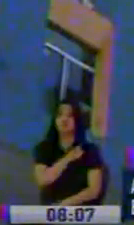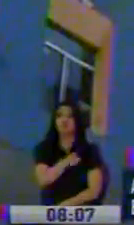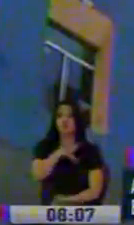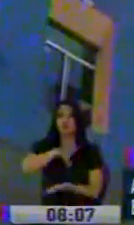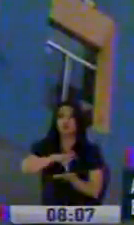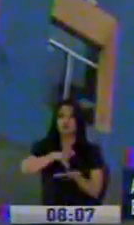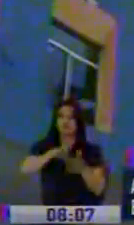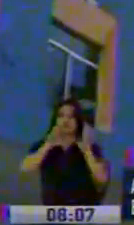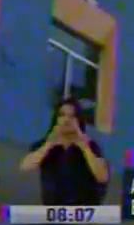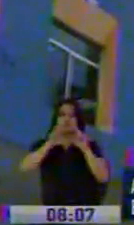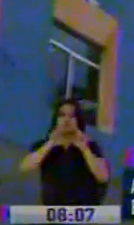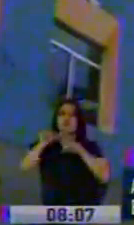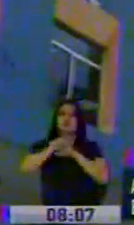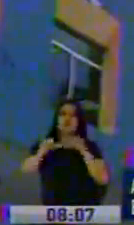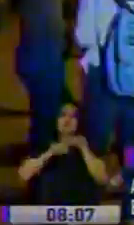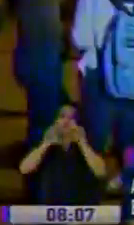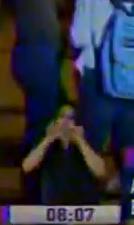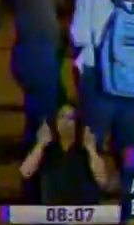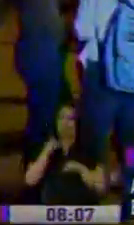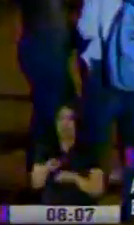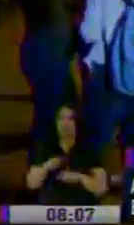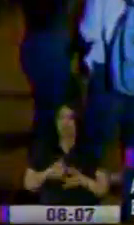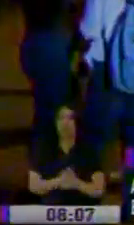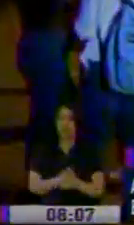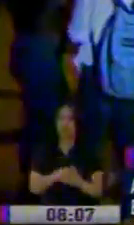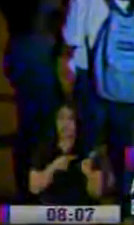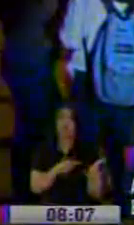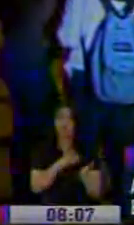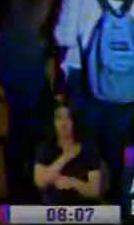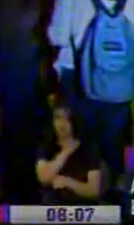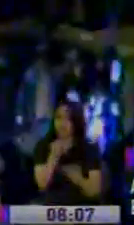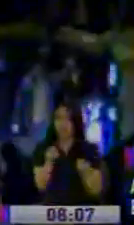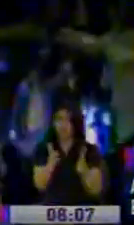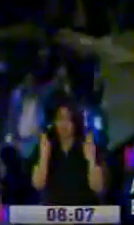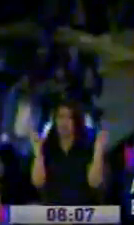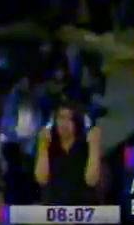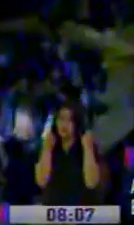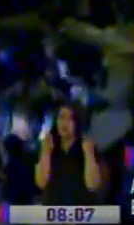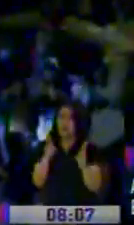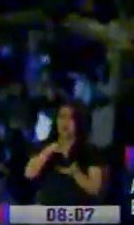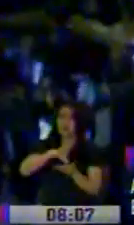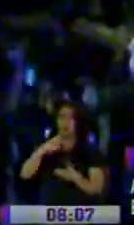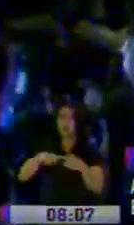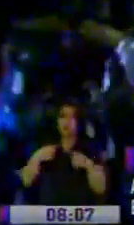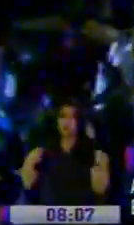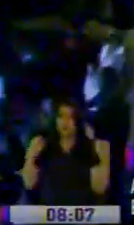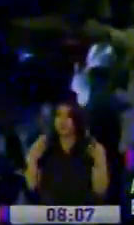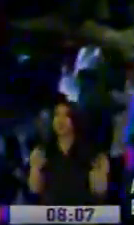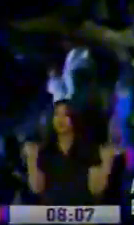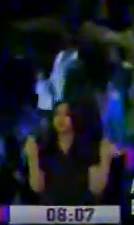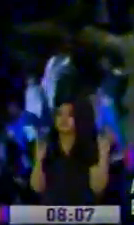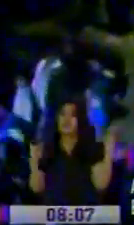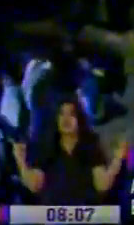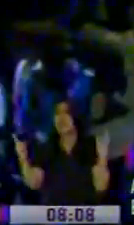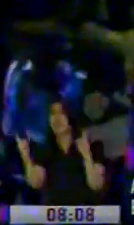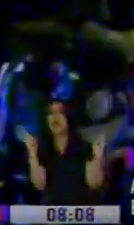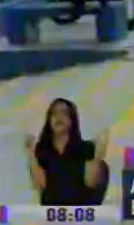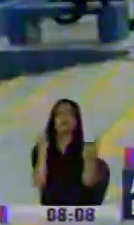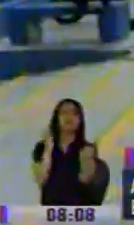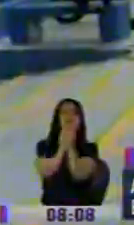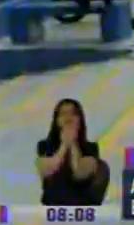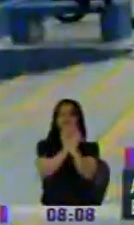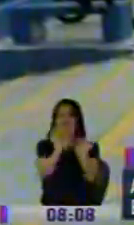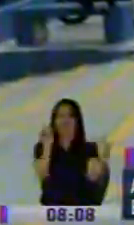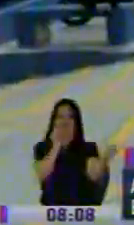Empresas de la Universidad Central. Dijo que ella también acudió al evento, sin embargo no lograron encontrarse por la gran cantidad de asistentes.